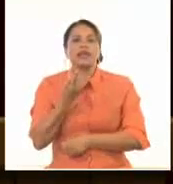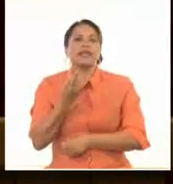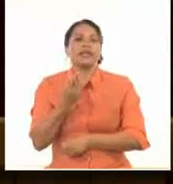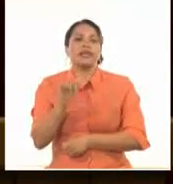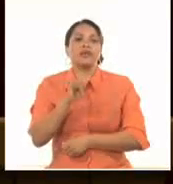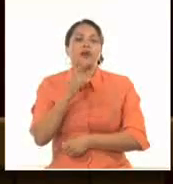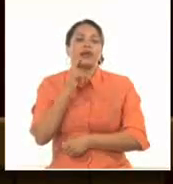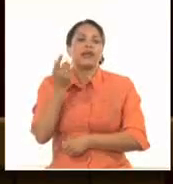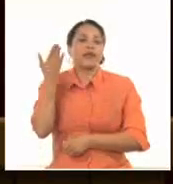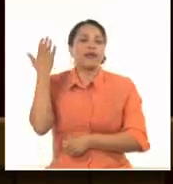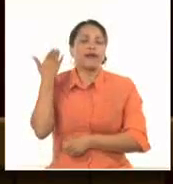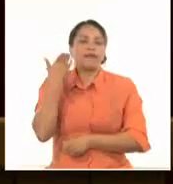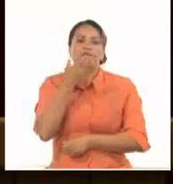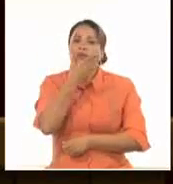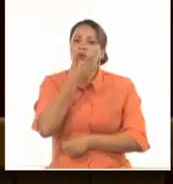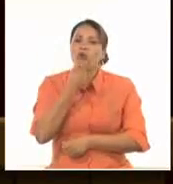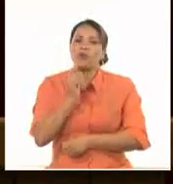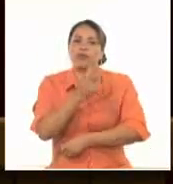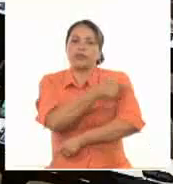los días.